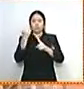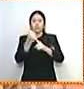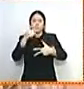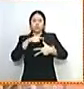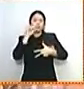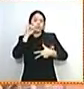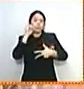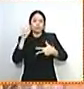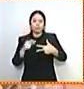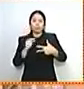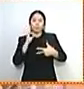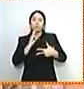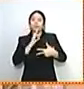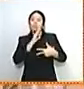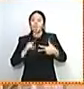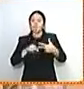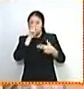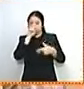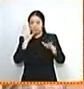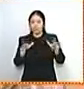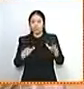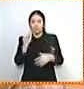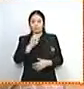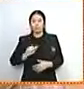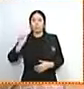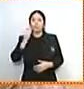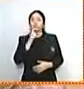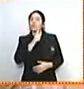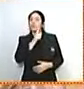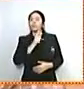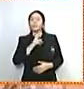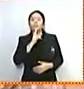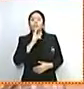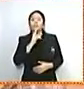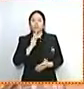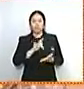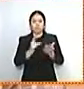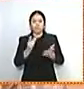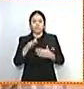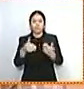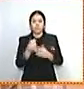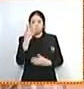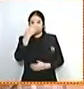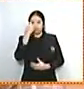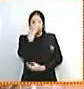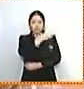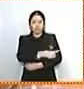Instagram, Facebook y Twitter como @LotoHonduras. Gracias por su fiel sintonía, que tenga un lindo día.